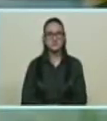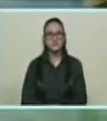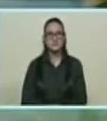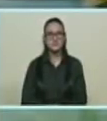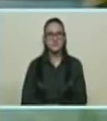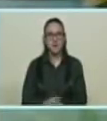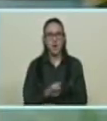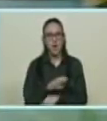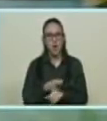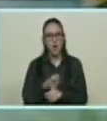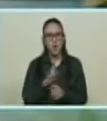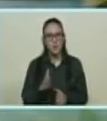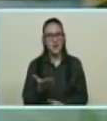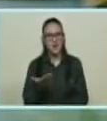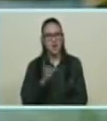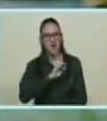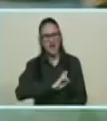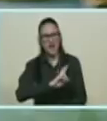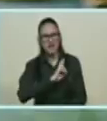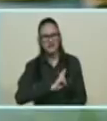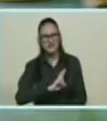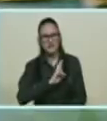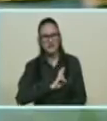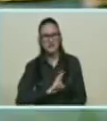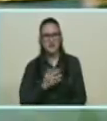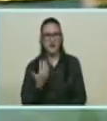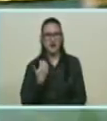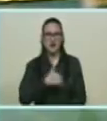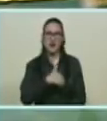Gobierno de ultraderecha, racista de Canadá,